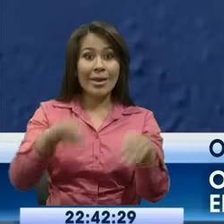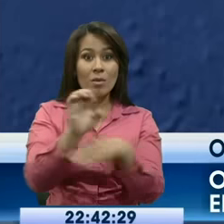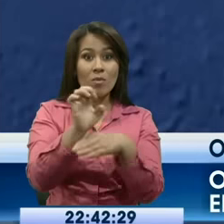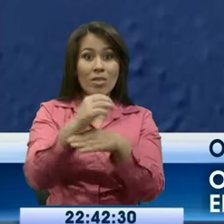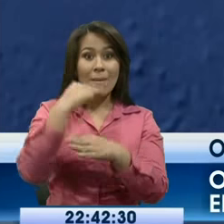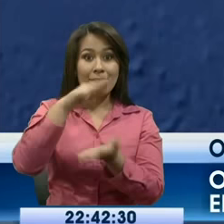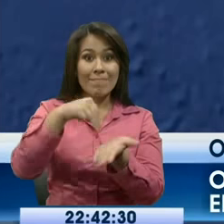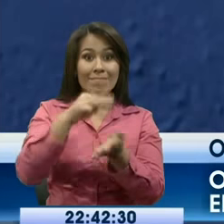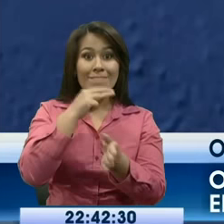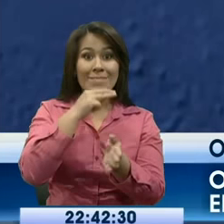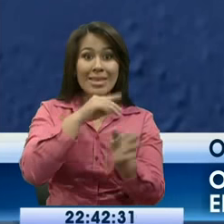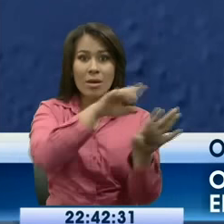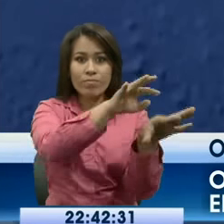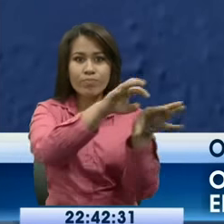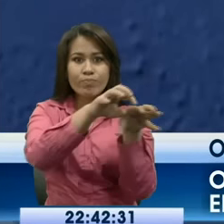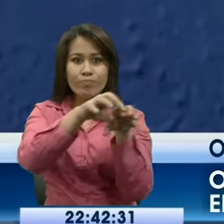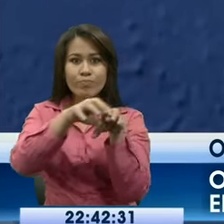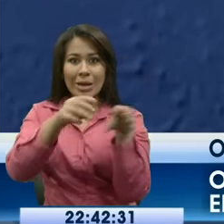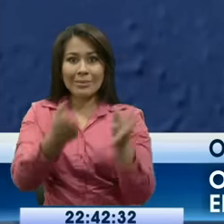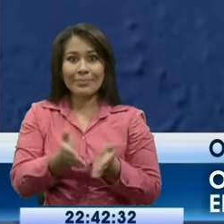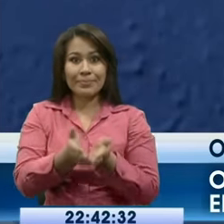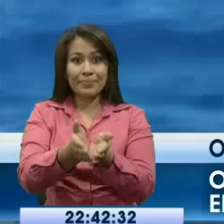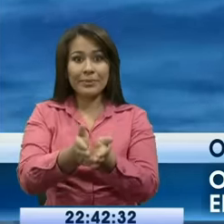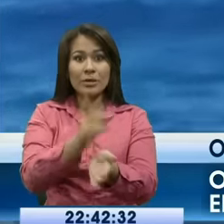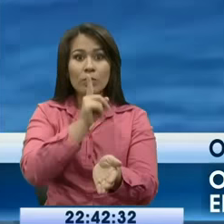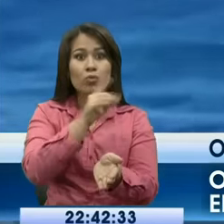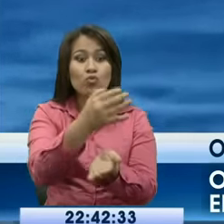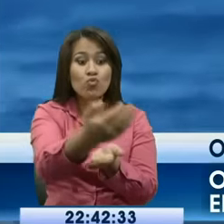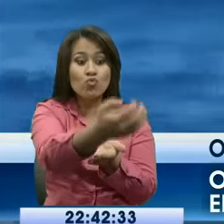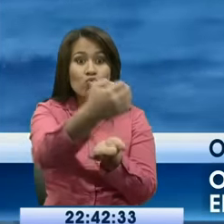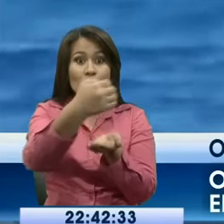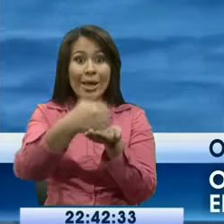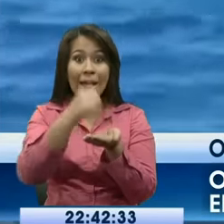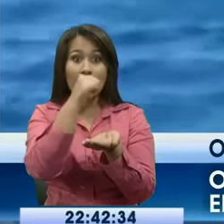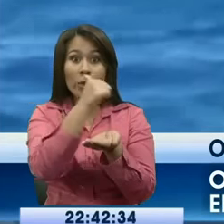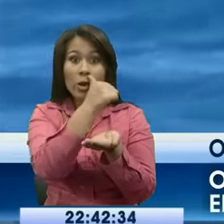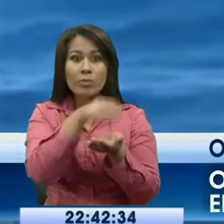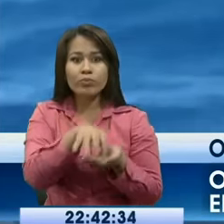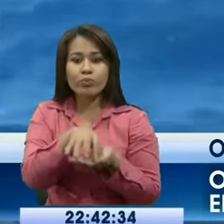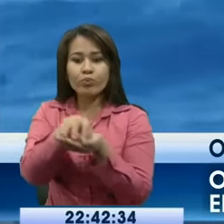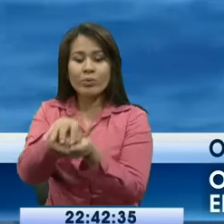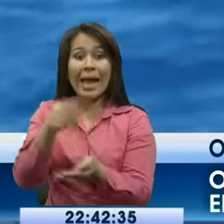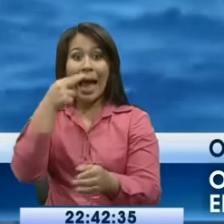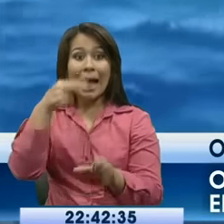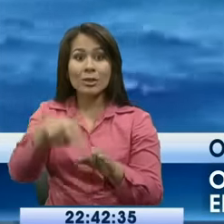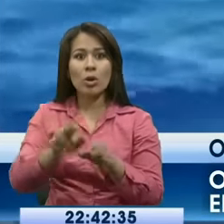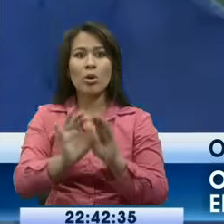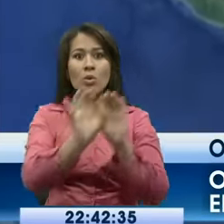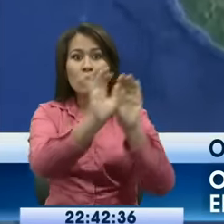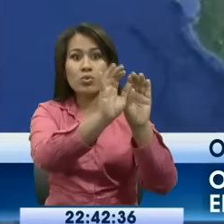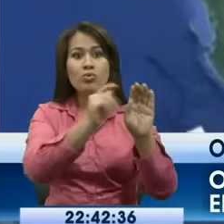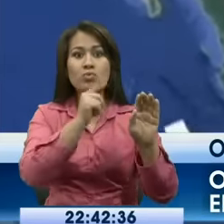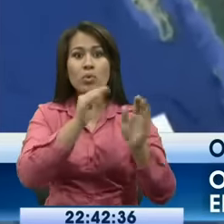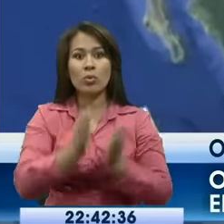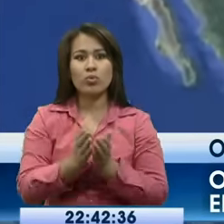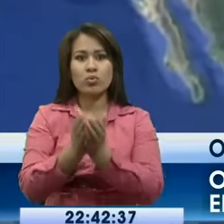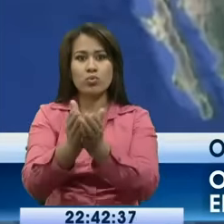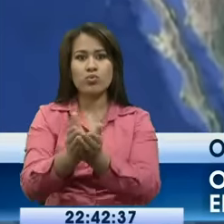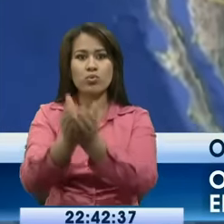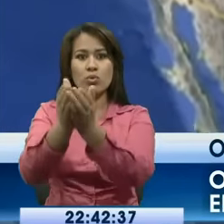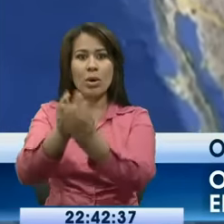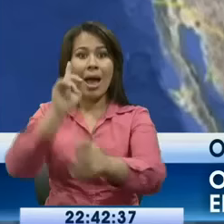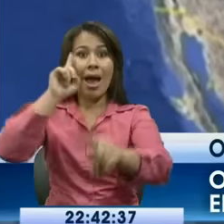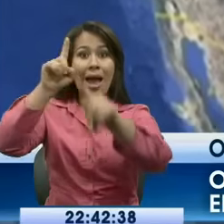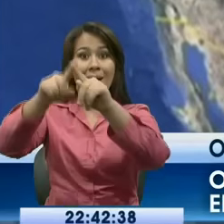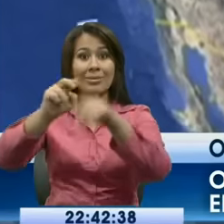ecuatorianas, donde lancheros de la provincia de Manabí recogían la carga y proveían el combustible a las embarcaciones mayores que trasladaban el